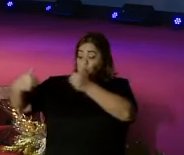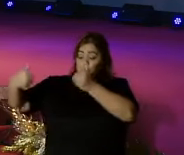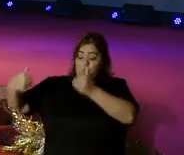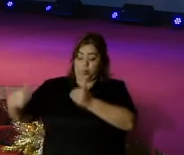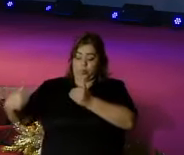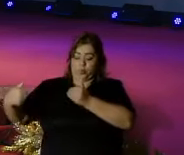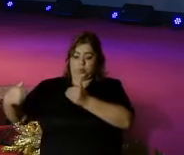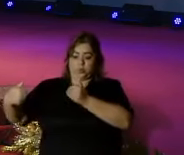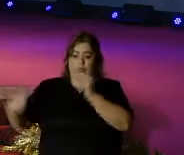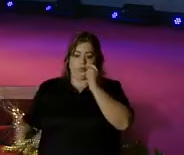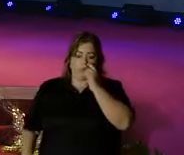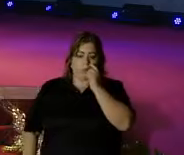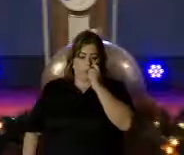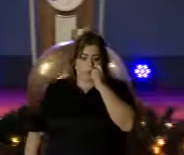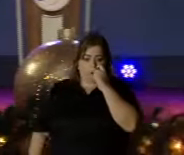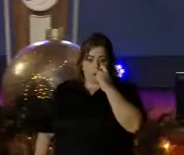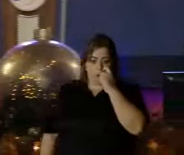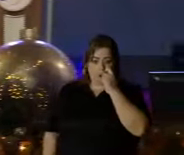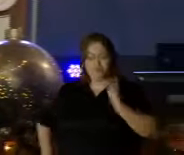mundo.